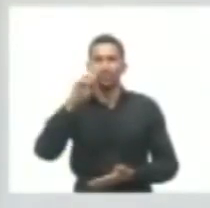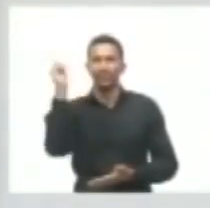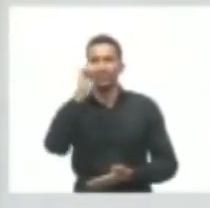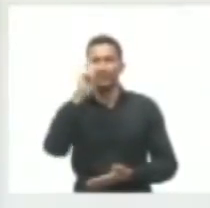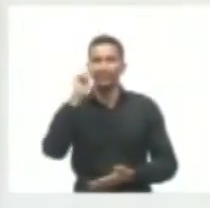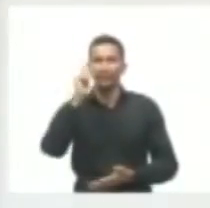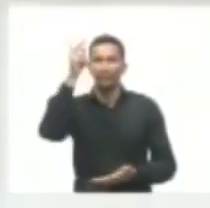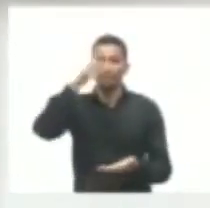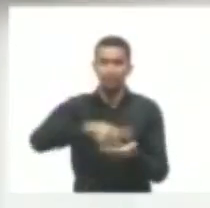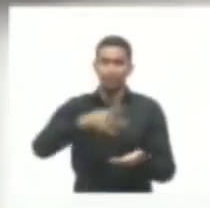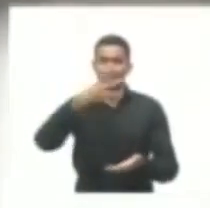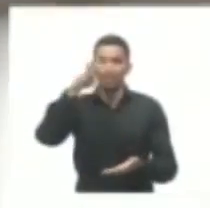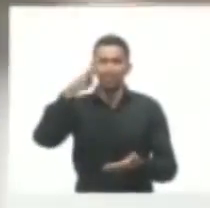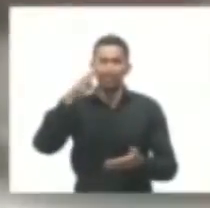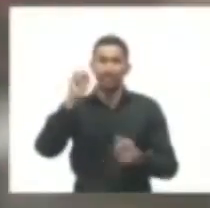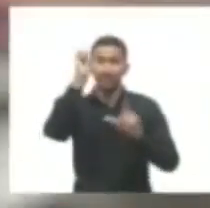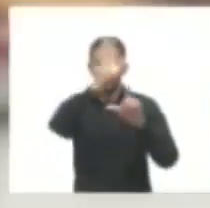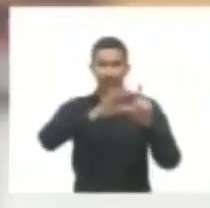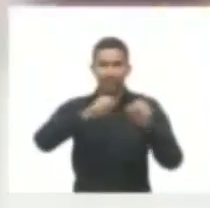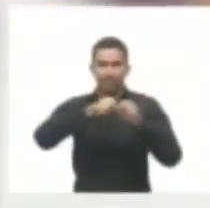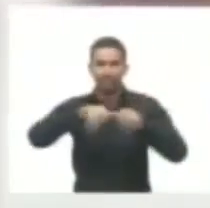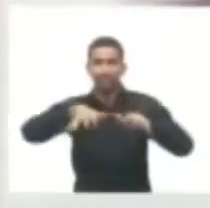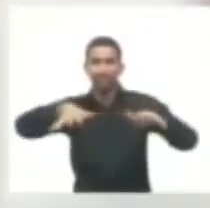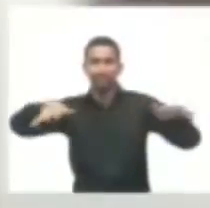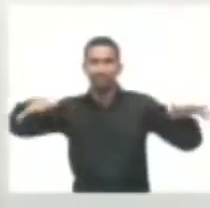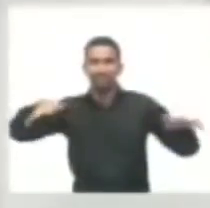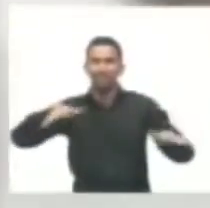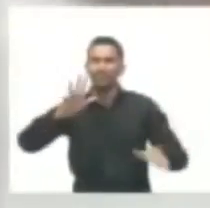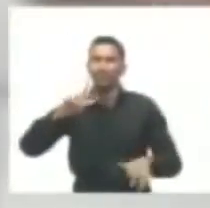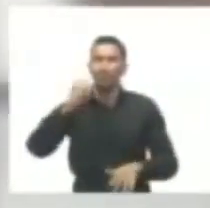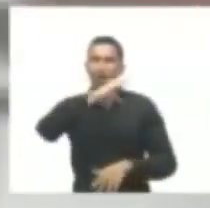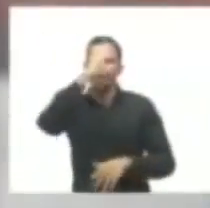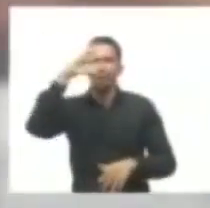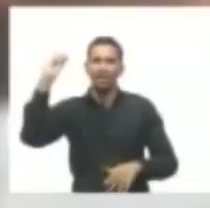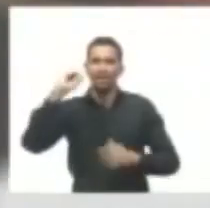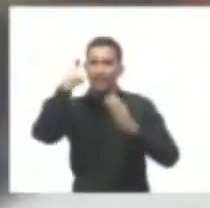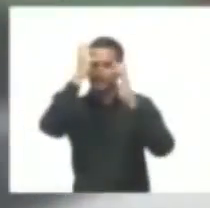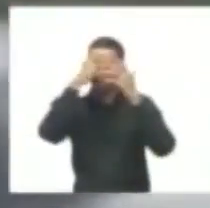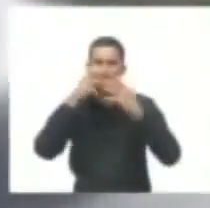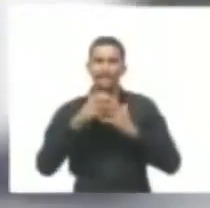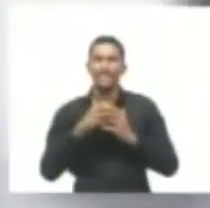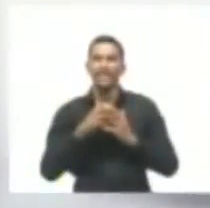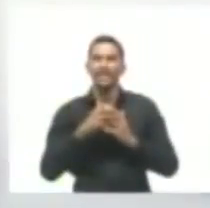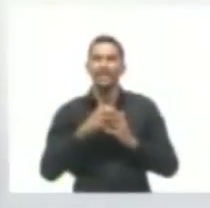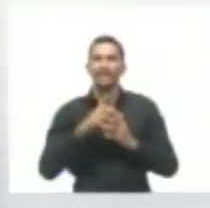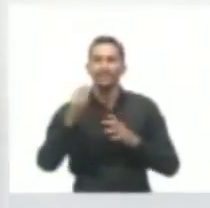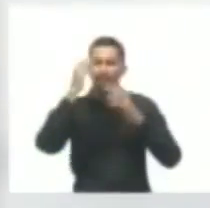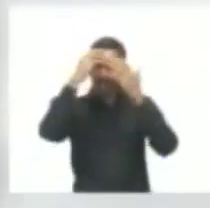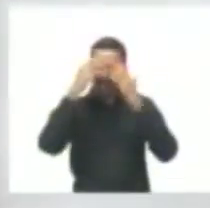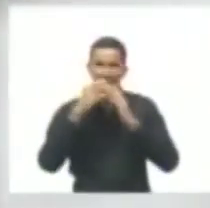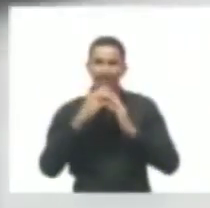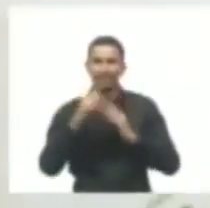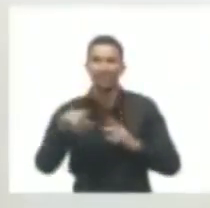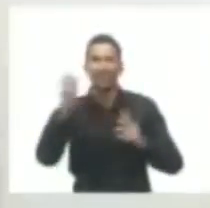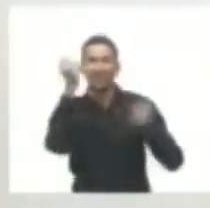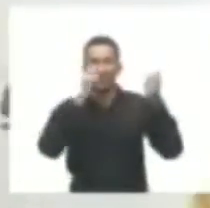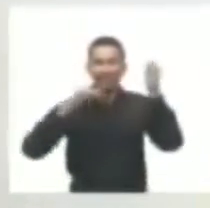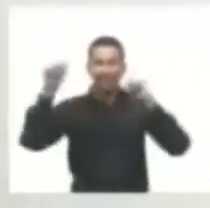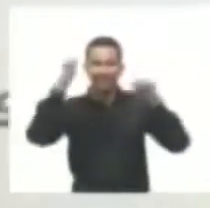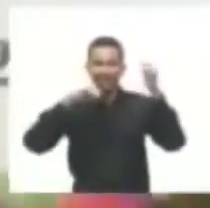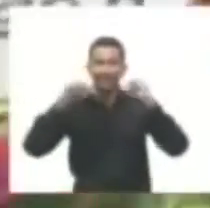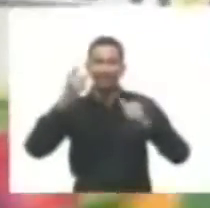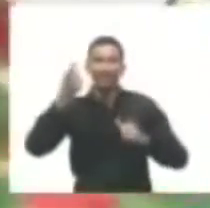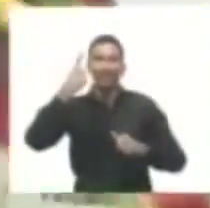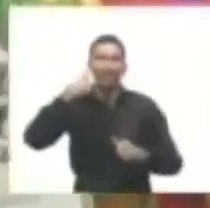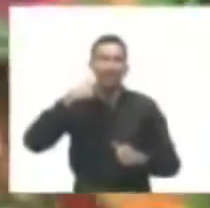cual se volvió viral en las redes sociales. Así nació el costeño enmascarado, un personaje que detrás de una máscara encarnaba lo que se vive día a día